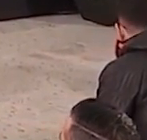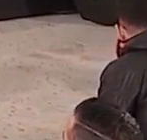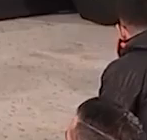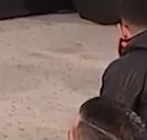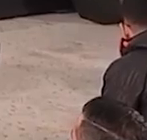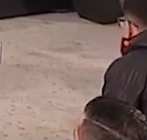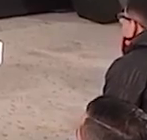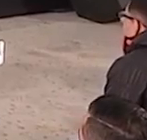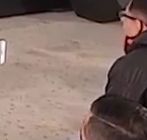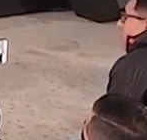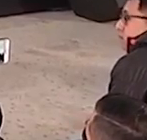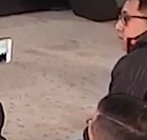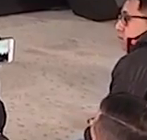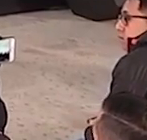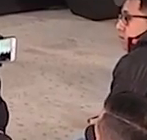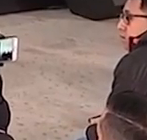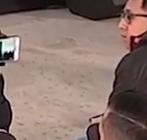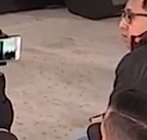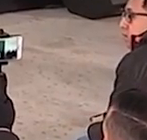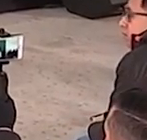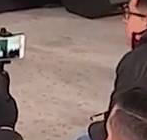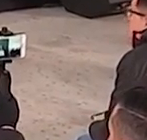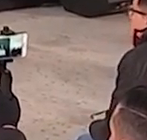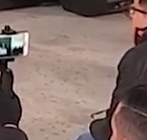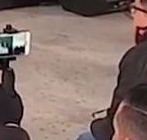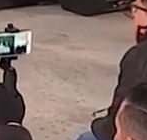nada de fraude electoral.